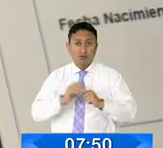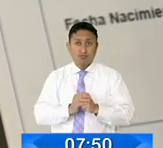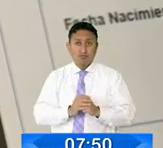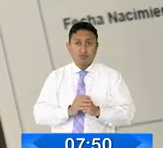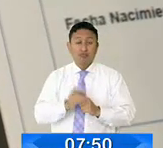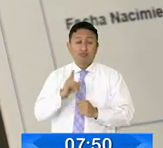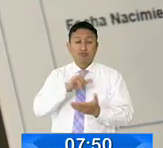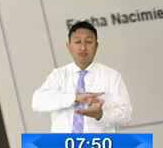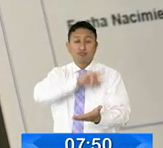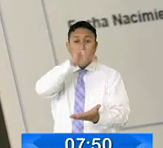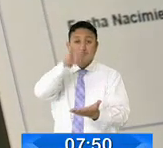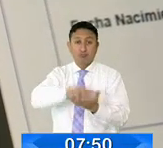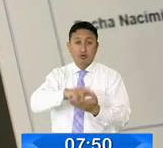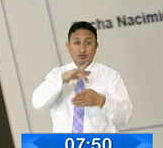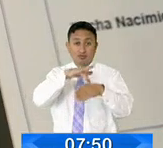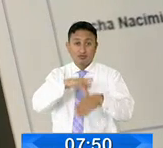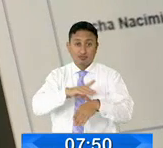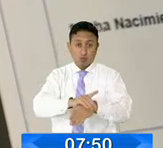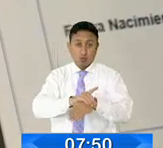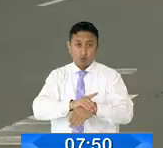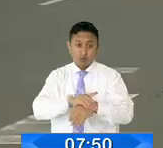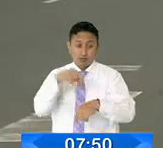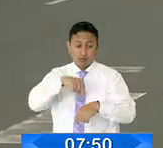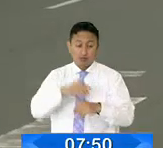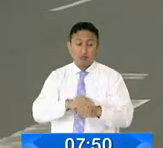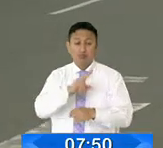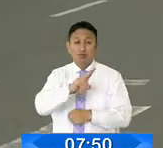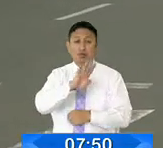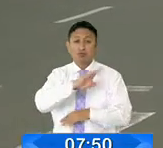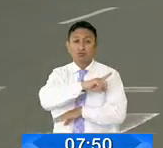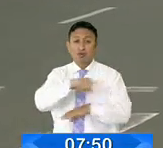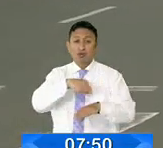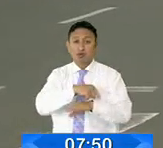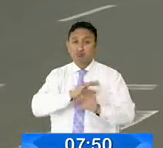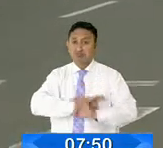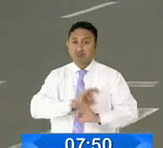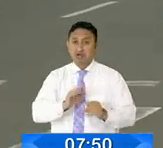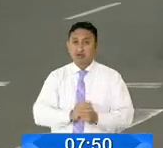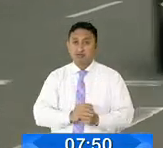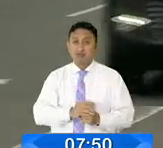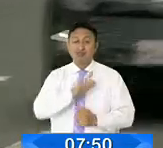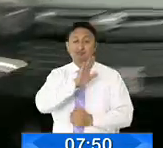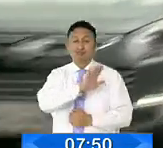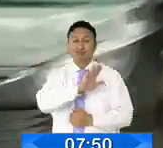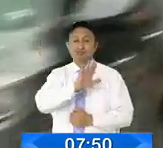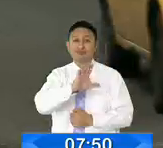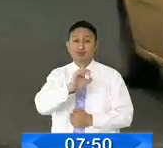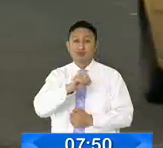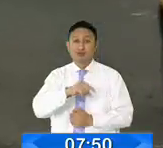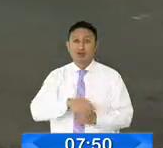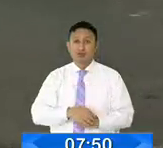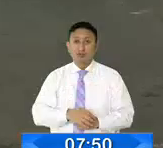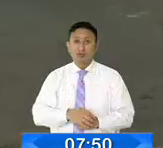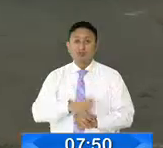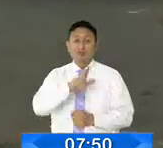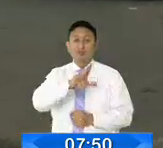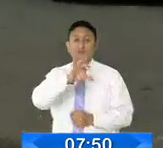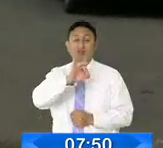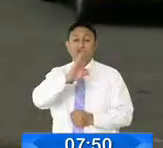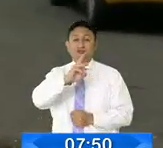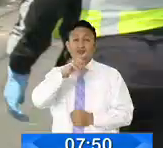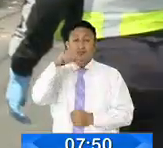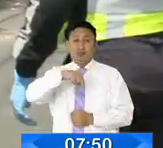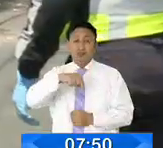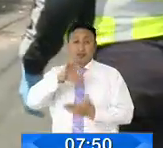al aeropuerto y citas médicas, cuya validez es de 24 horas. De las 551 solicitudes, 386